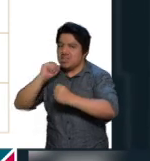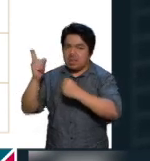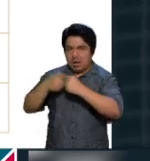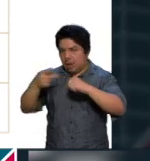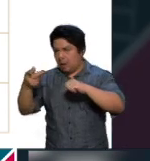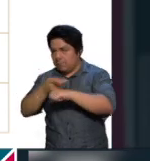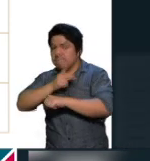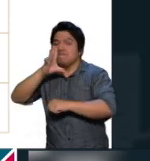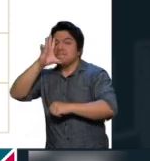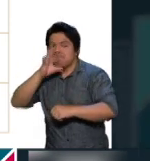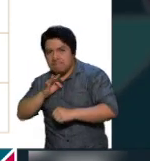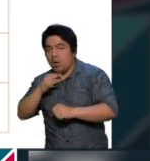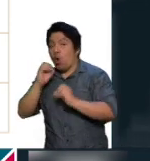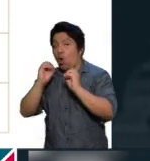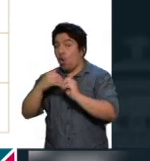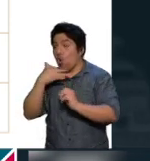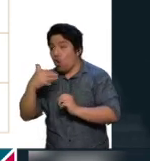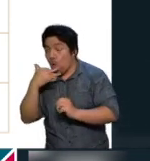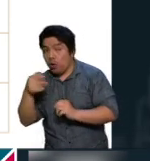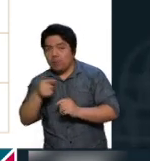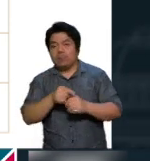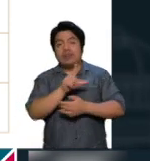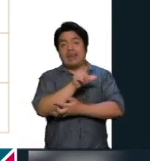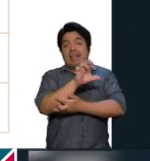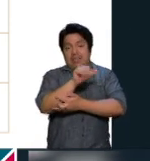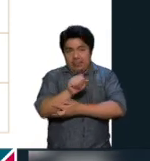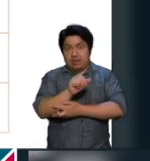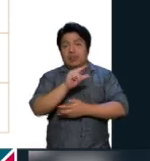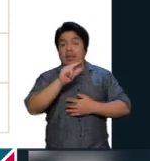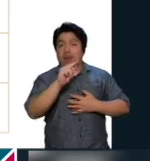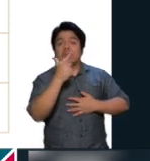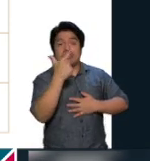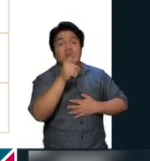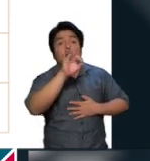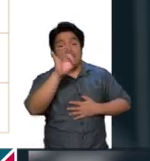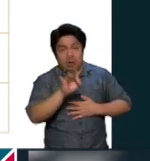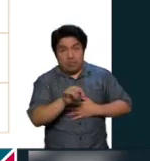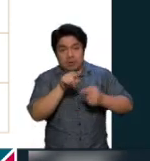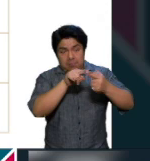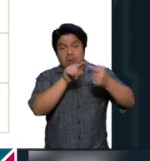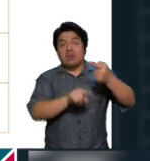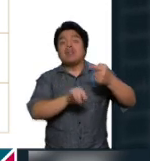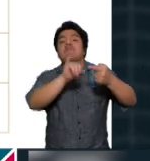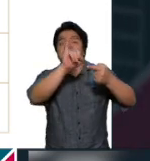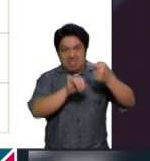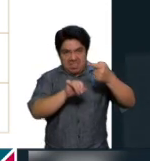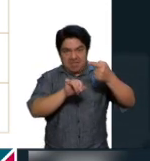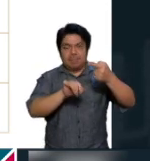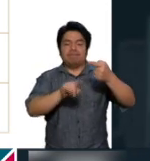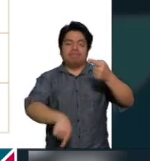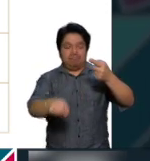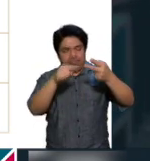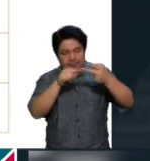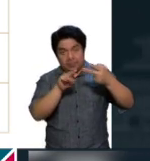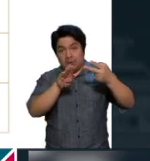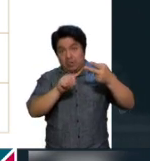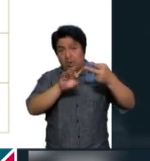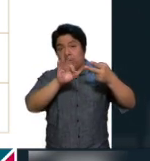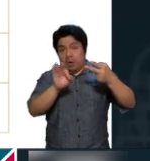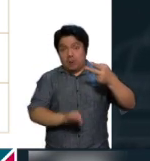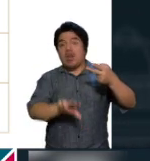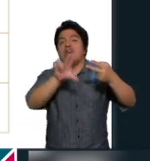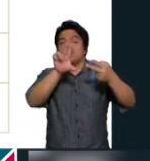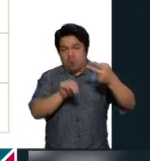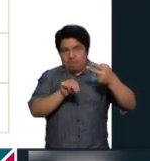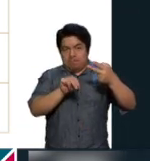falta o en actos de corrupción? De las Heras de Motecnia obtuvo el 87% de los encuestados por el sí y 9%